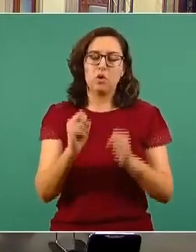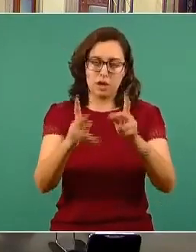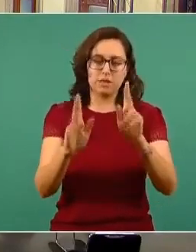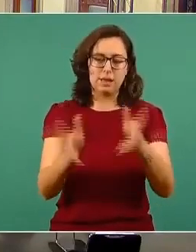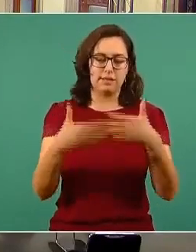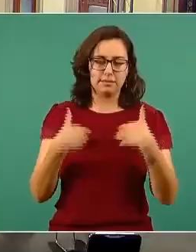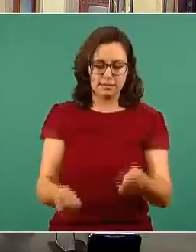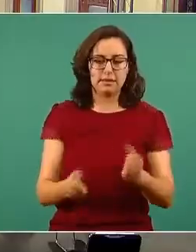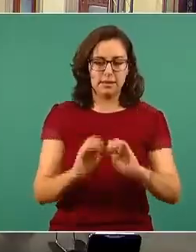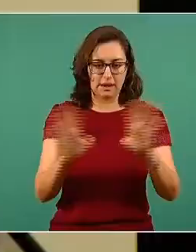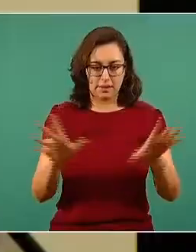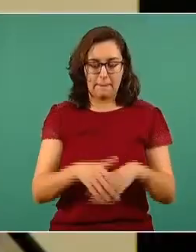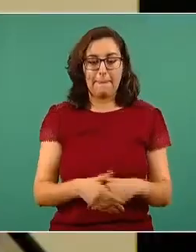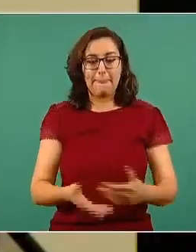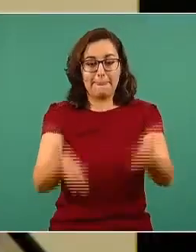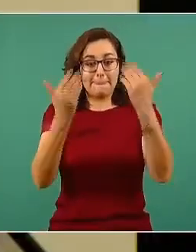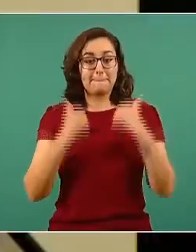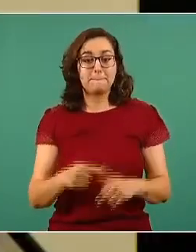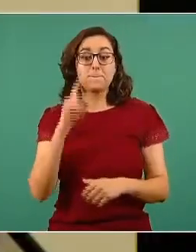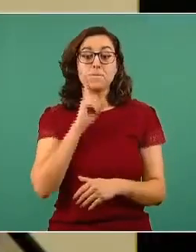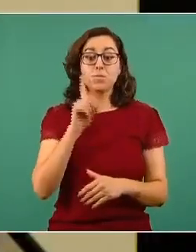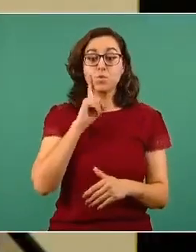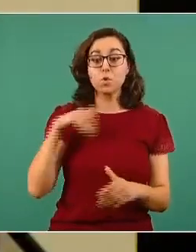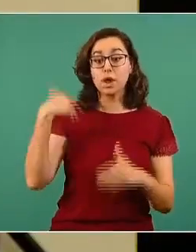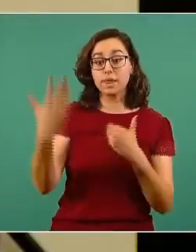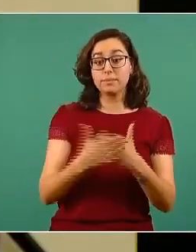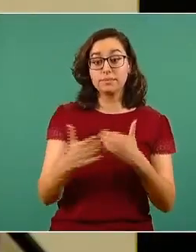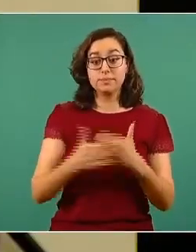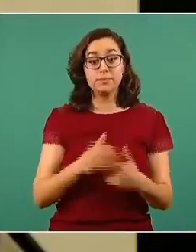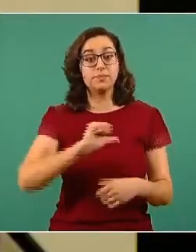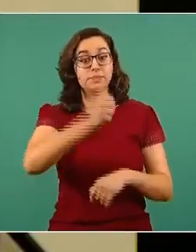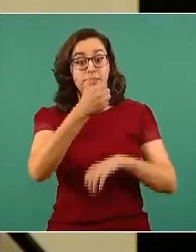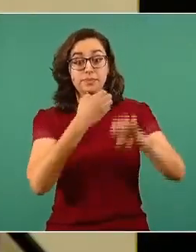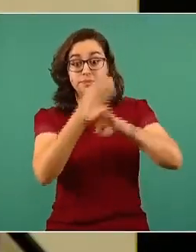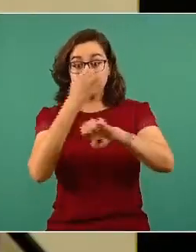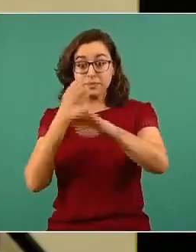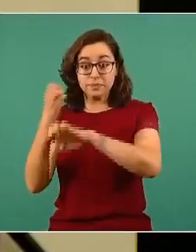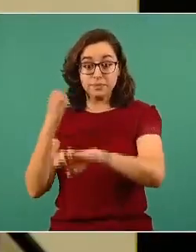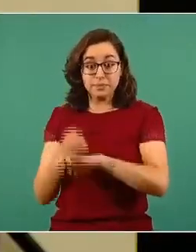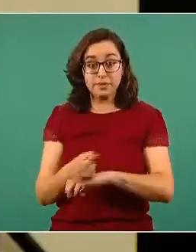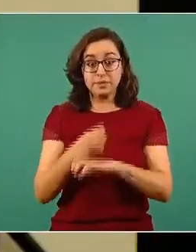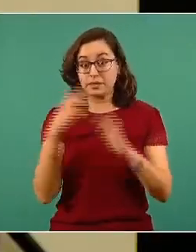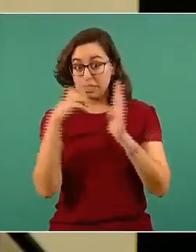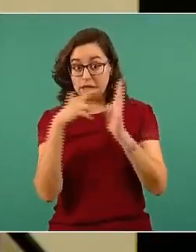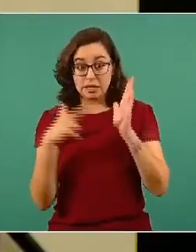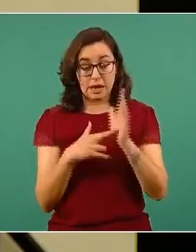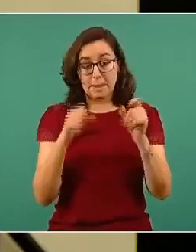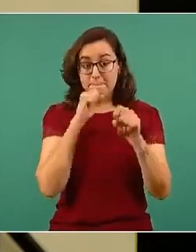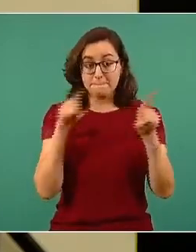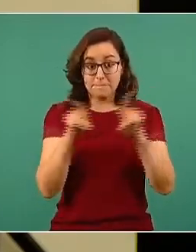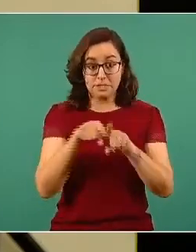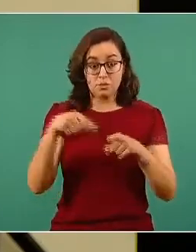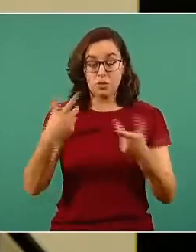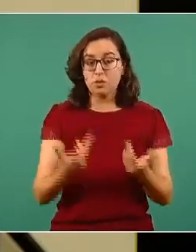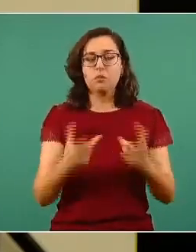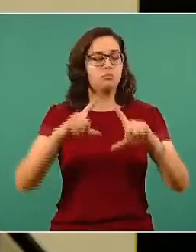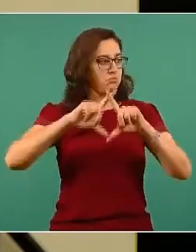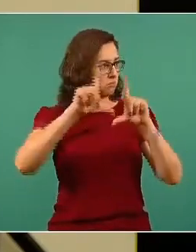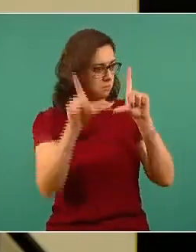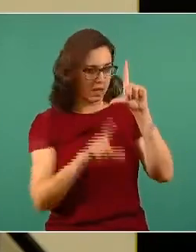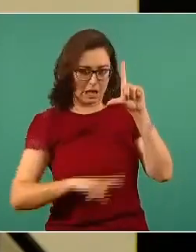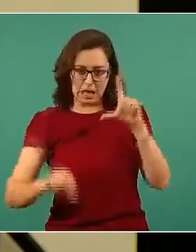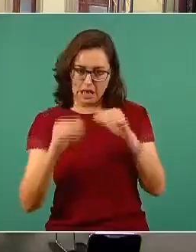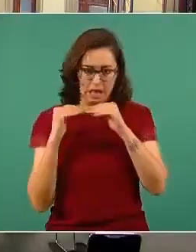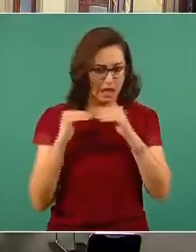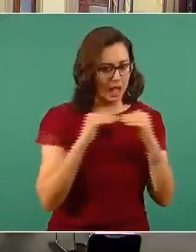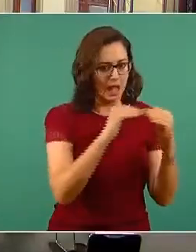Nos preguntan también mucho de la vacunación a mujeres embarazadas en otros estados, ¿no? Si van a requerir los mismos requerimientos que en la Ciudad de México y demás, todos, o más bien ninguno. El